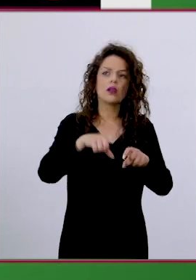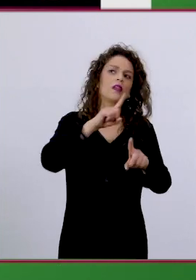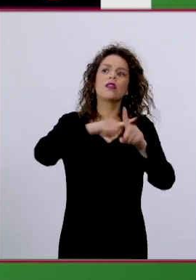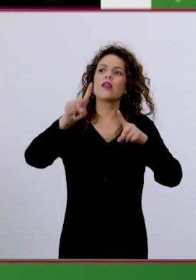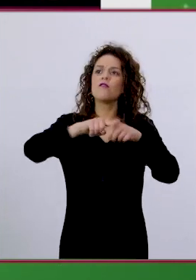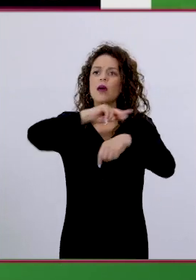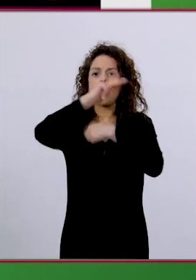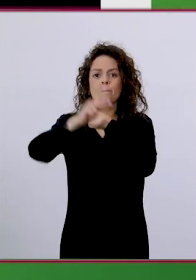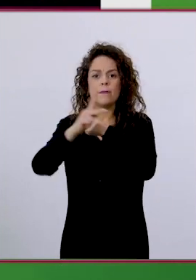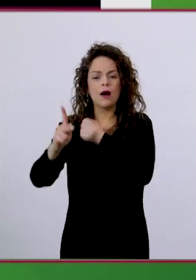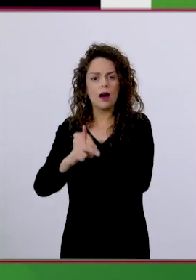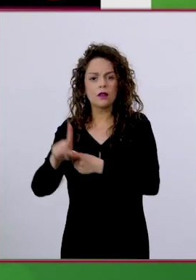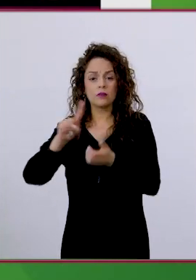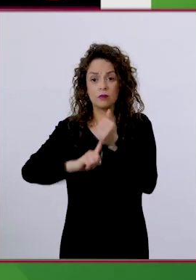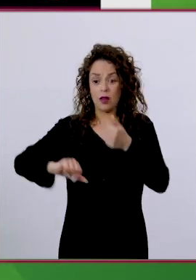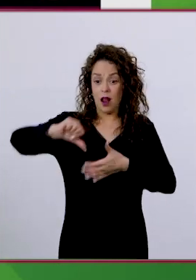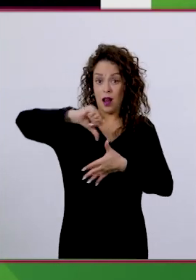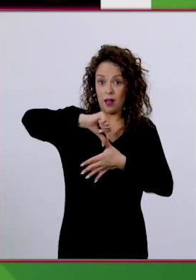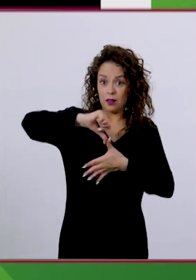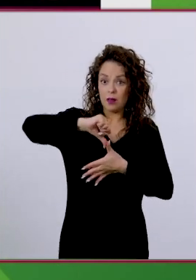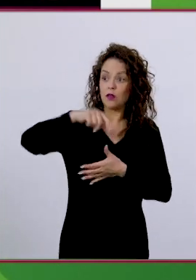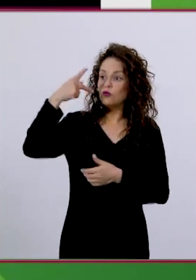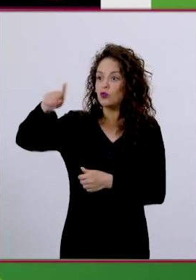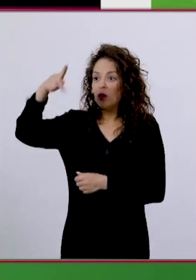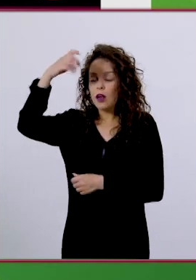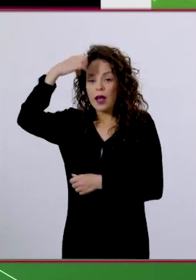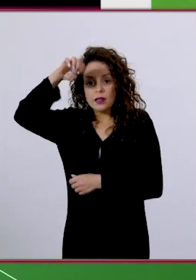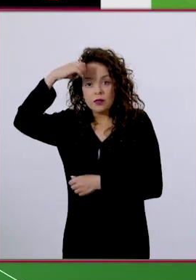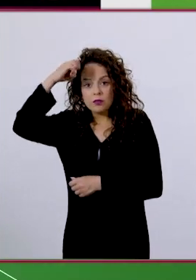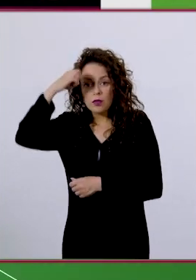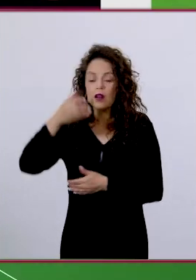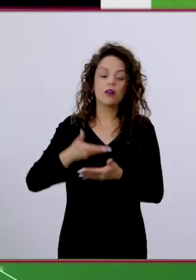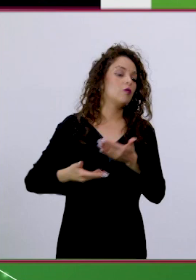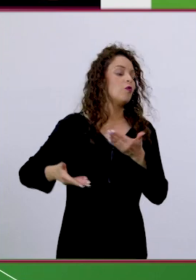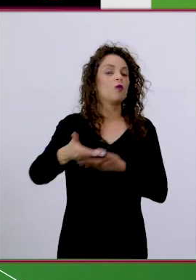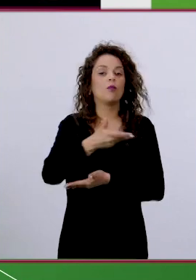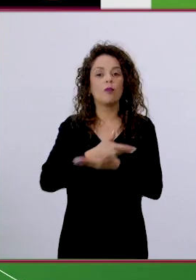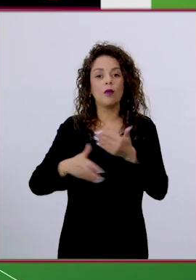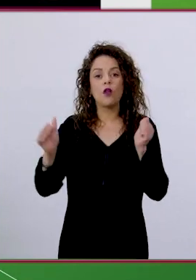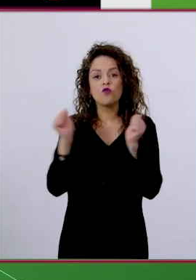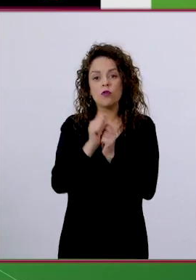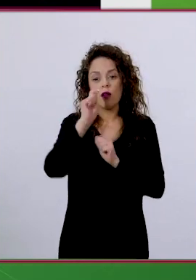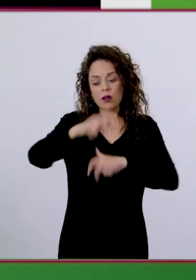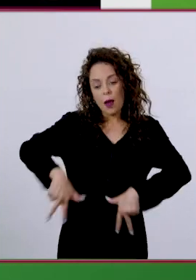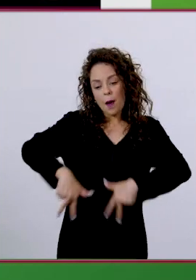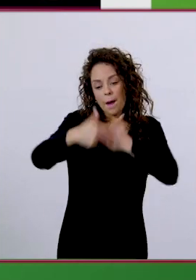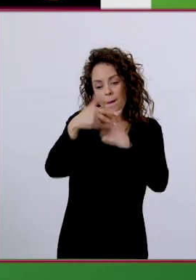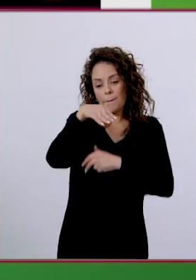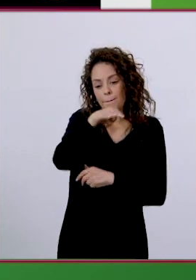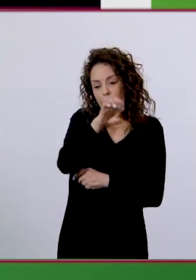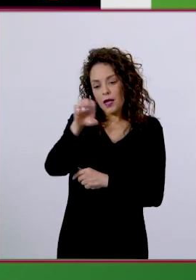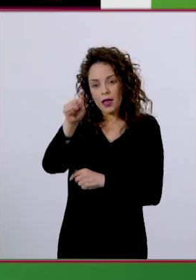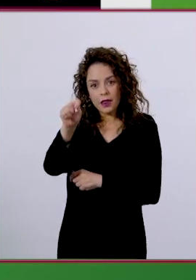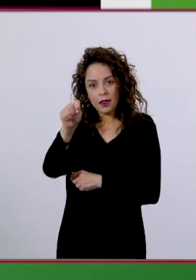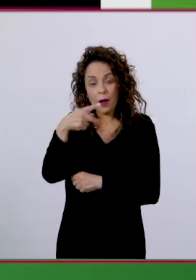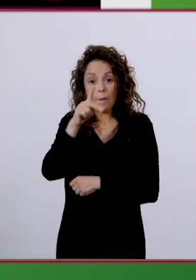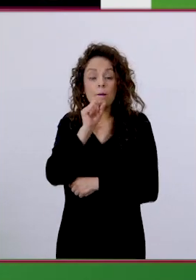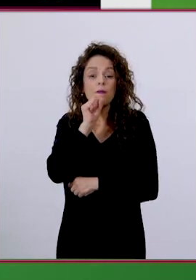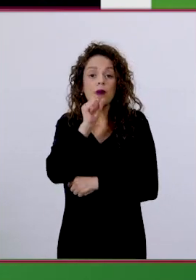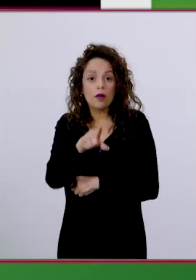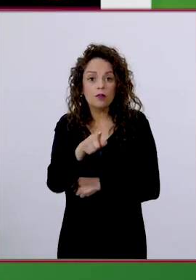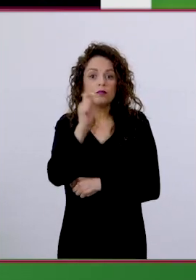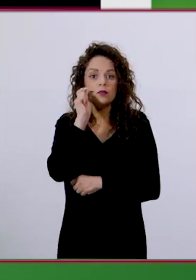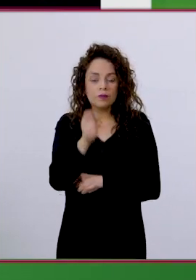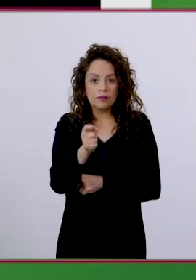de Latinoamérica compartieron sus saberes mediante la plataforma de Meet. Al mismo tiempo, el encuentro